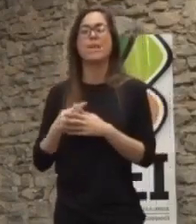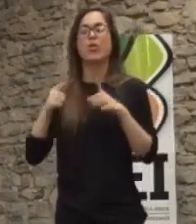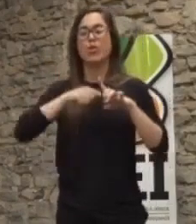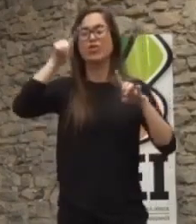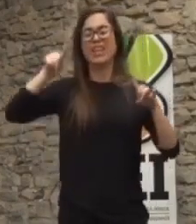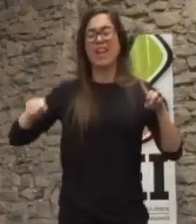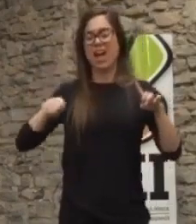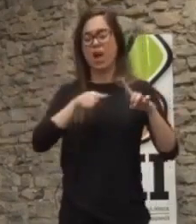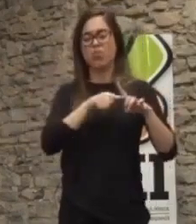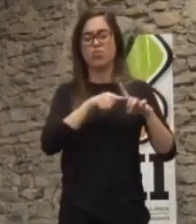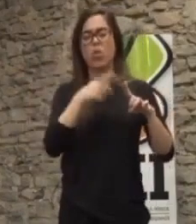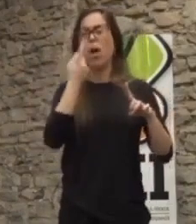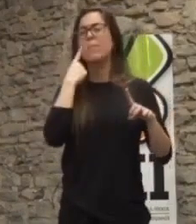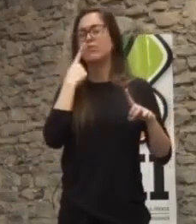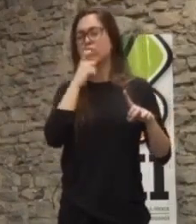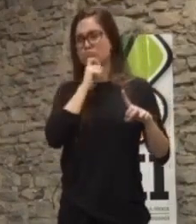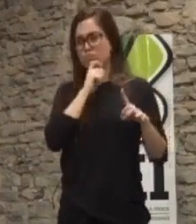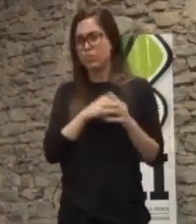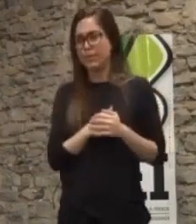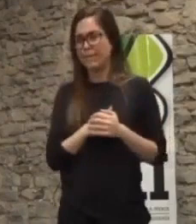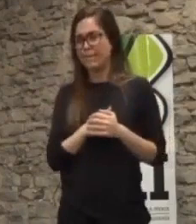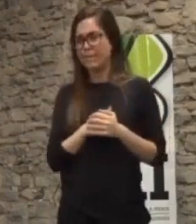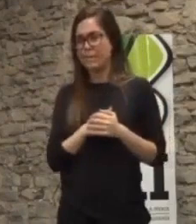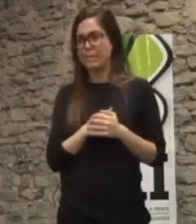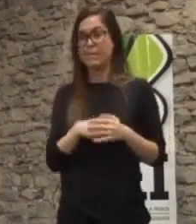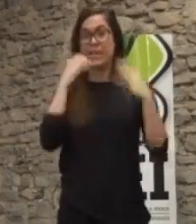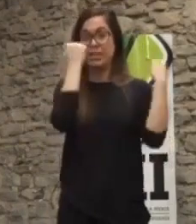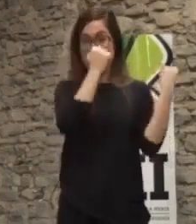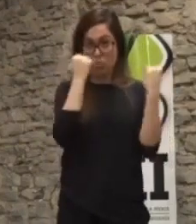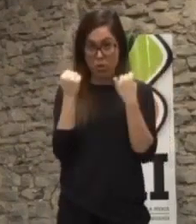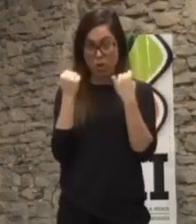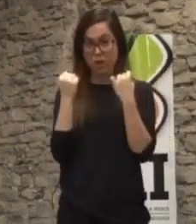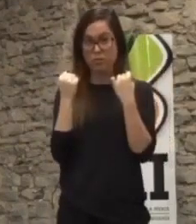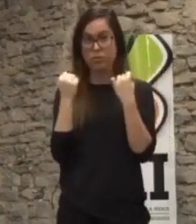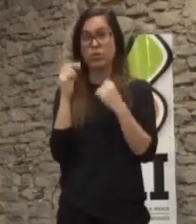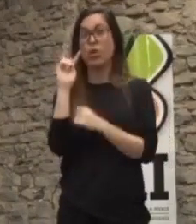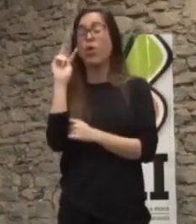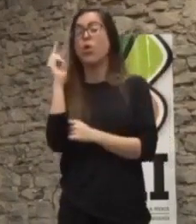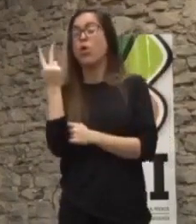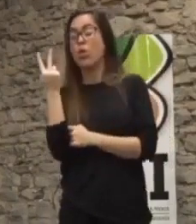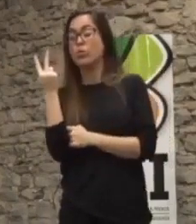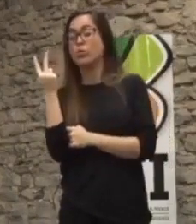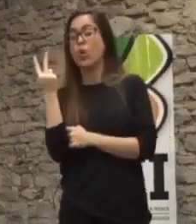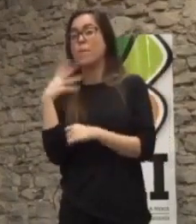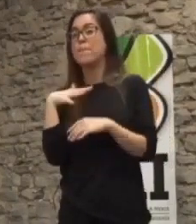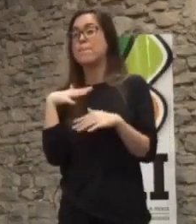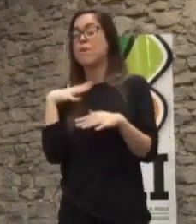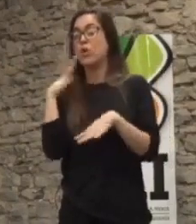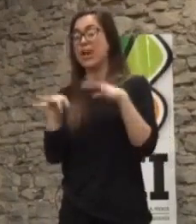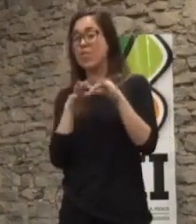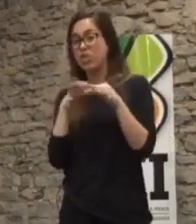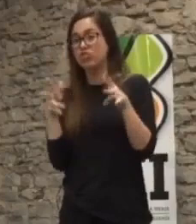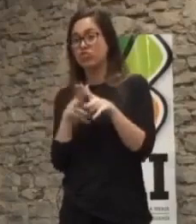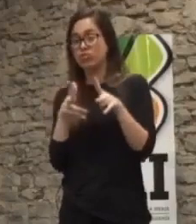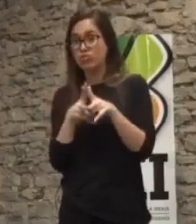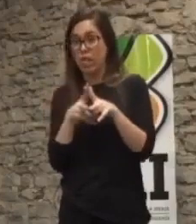triangulación. ¿Y cuál es esa triangulación? Por un lado, las instituciones públicas, en segundo lugar, los movimientos o las organizaciones sociales y,